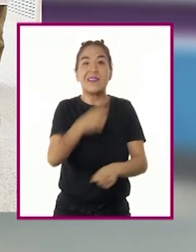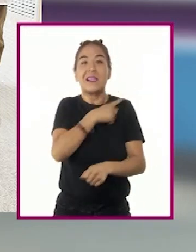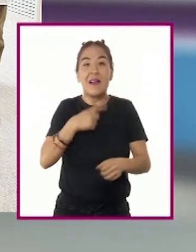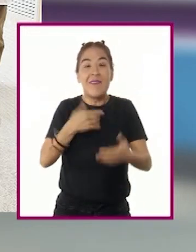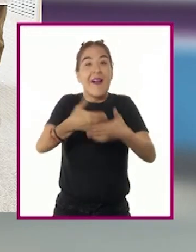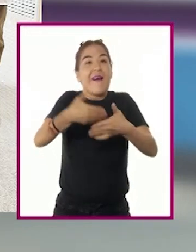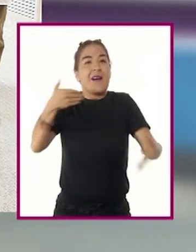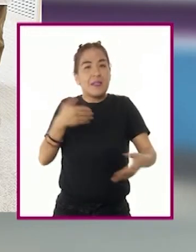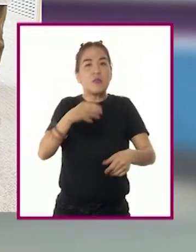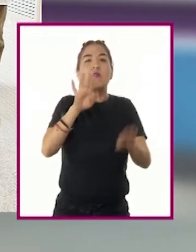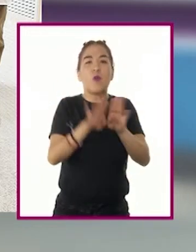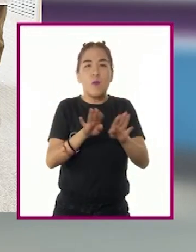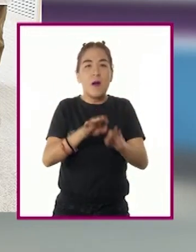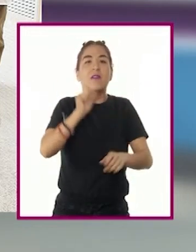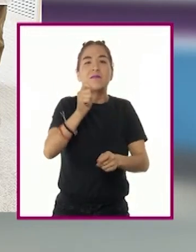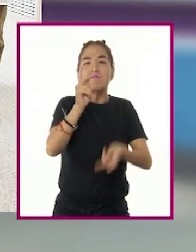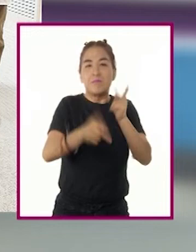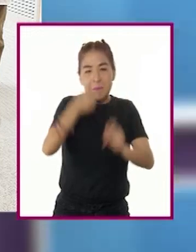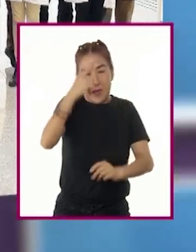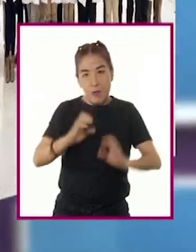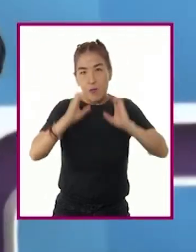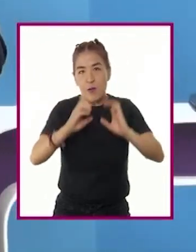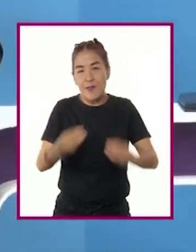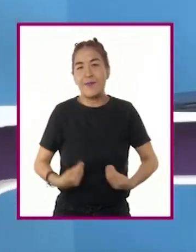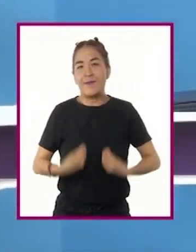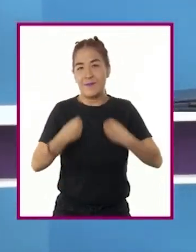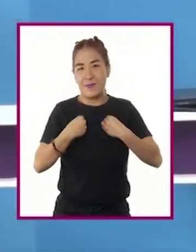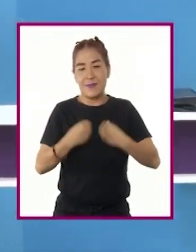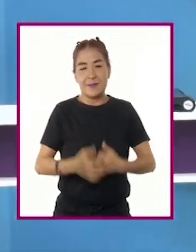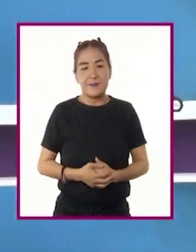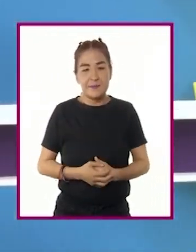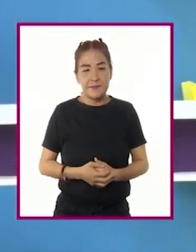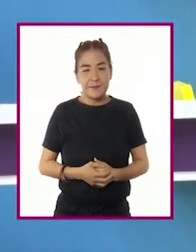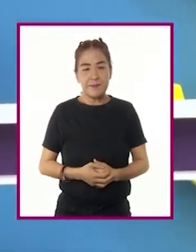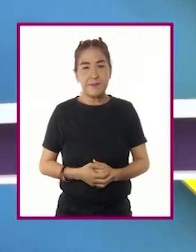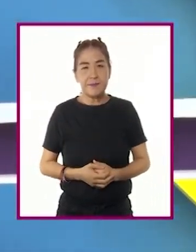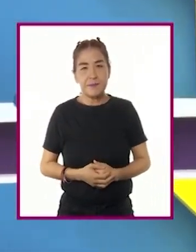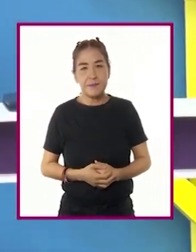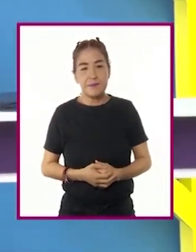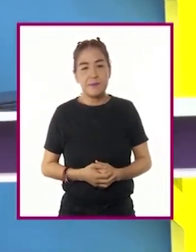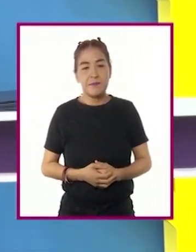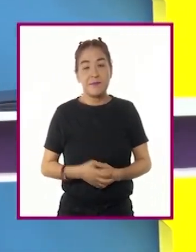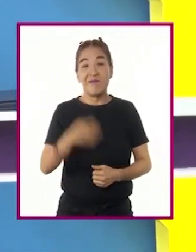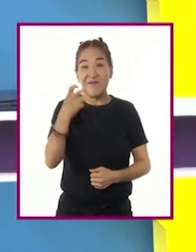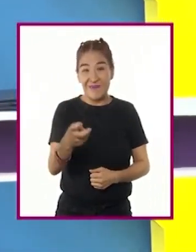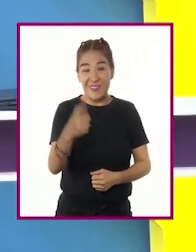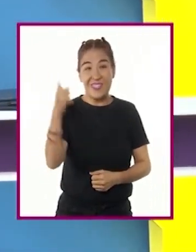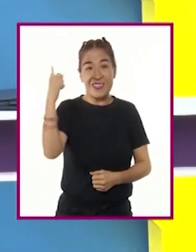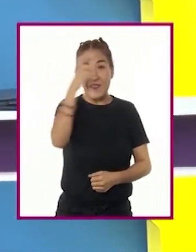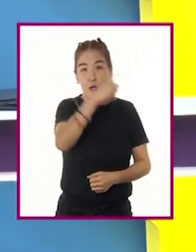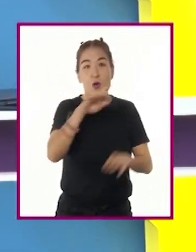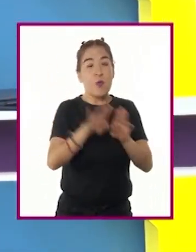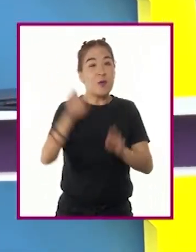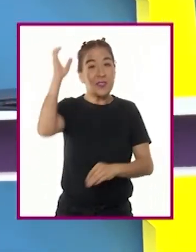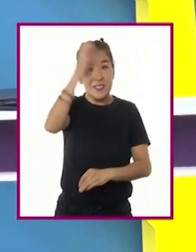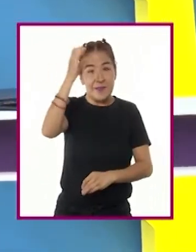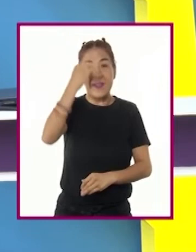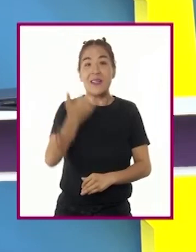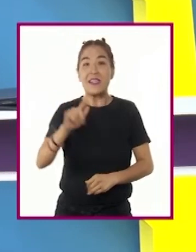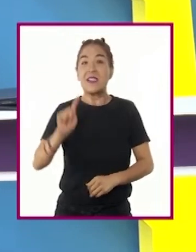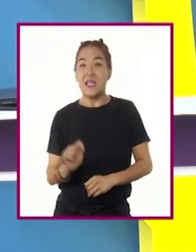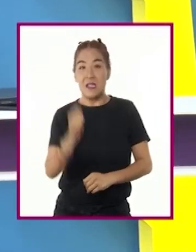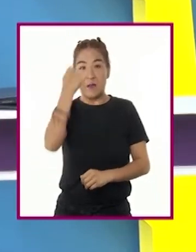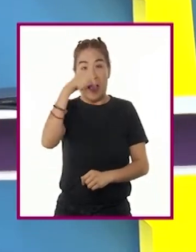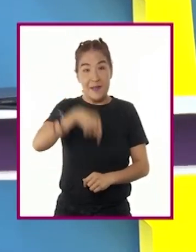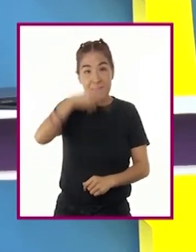previniéndolas con mejores hábitos de vida. Por su parte, Los retos que enfrenta el desarrollo científico y tecnológico